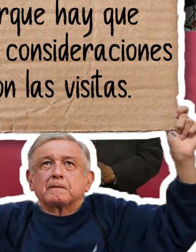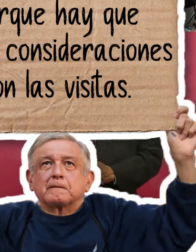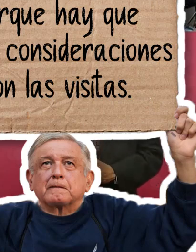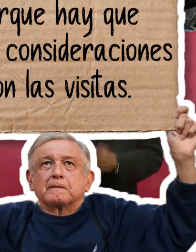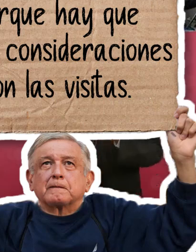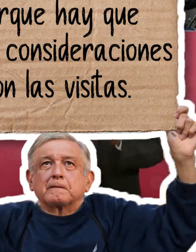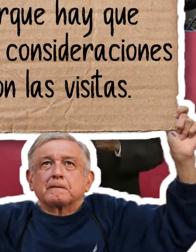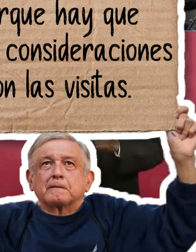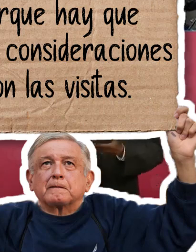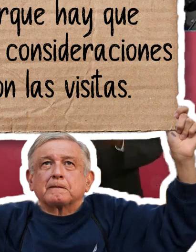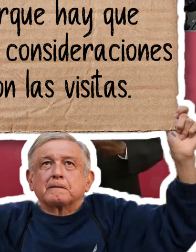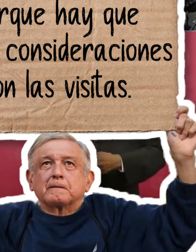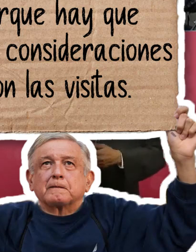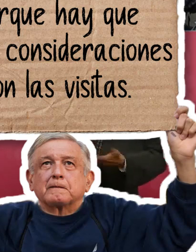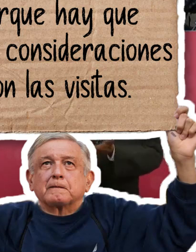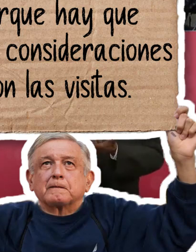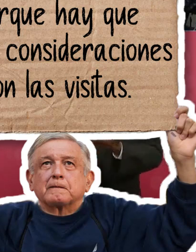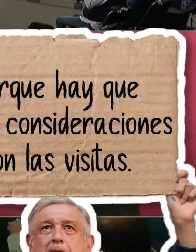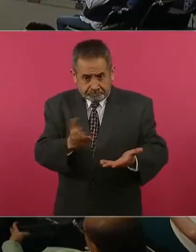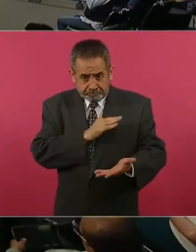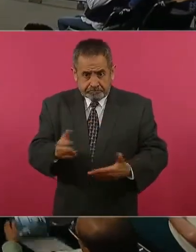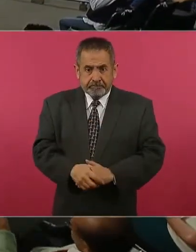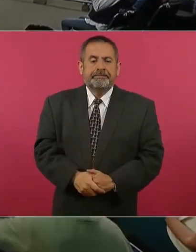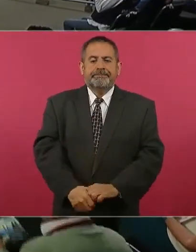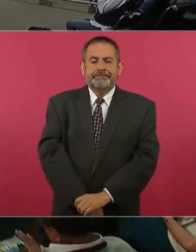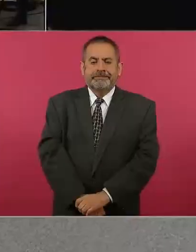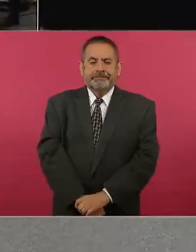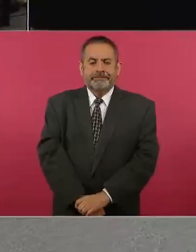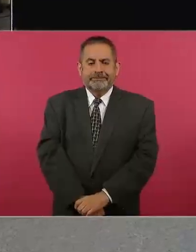Podemos escucharla. ¿Puedes venir? ¿Sí?